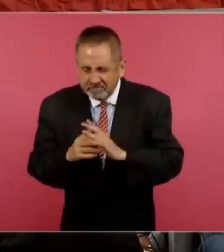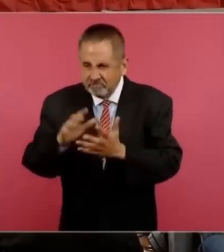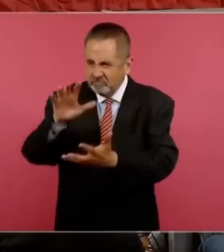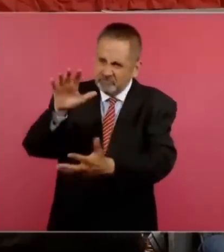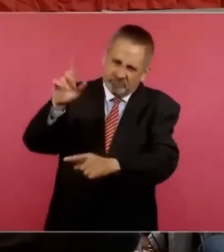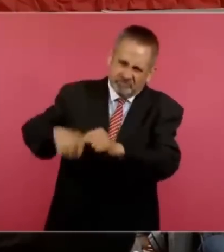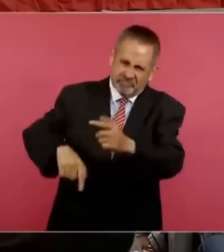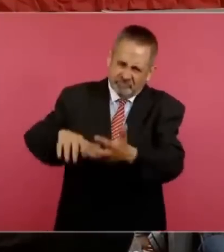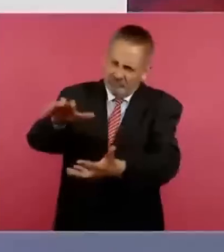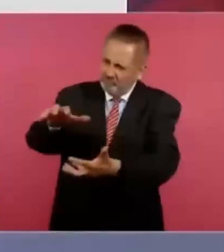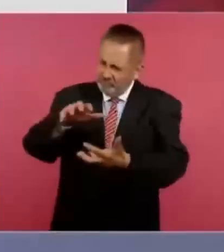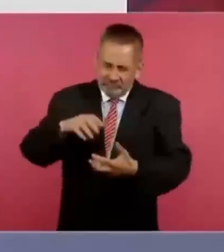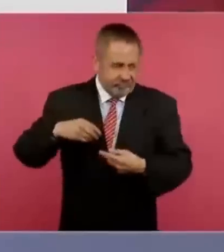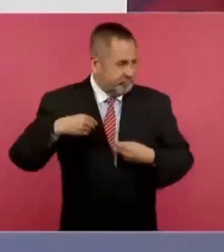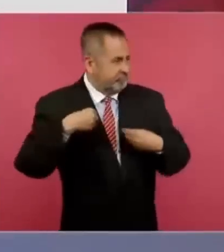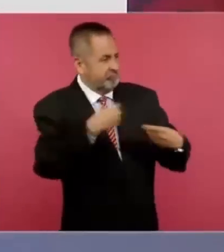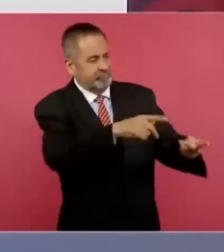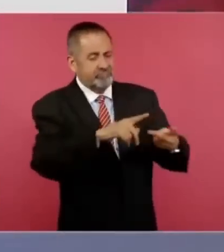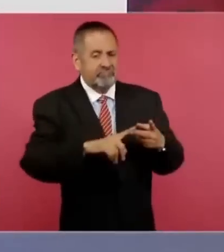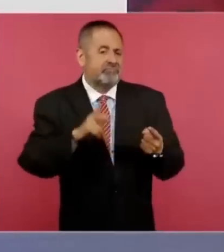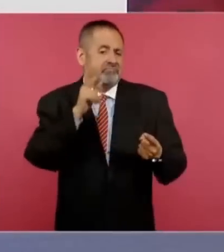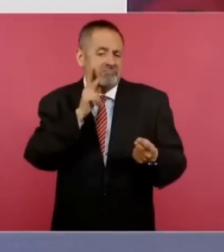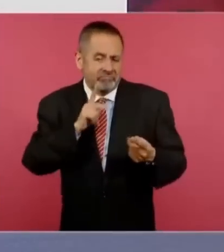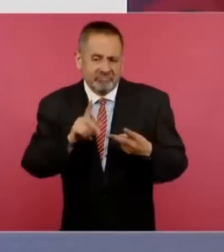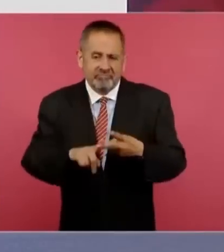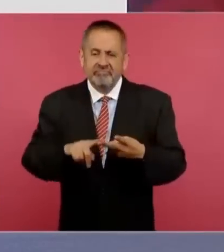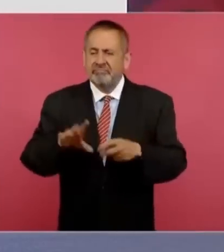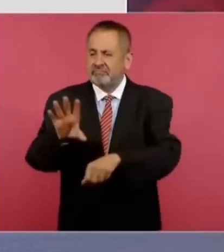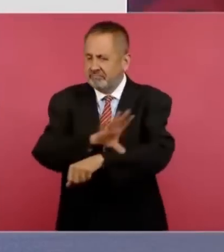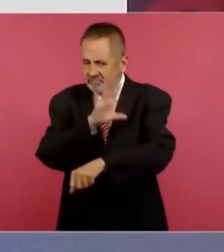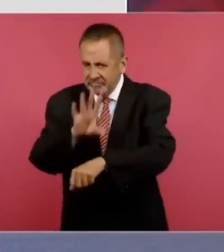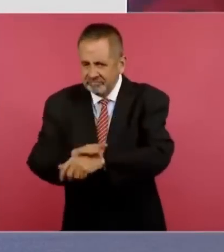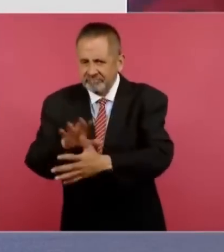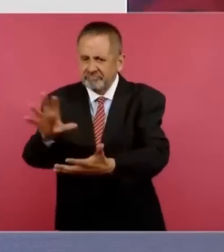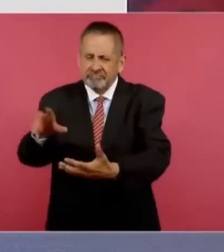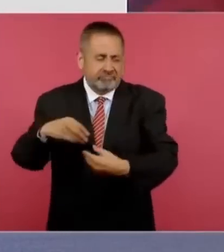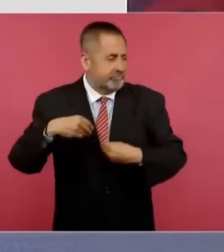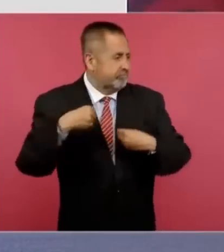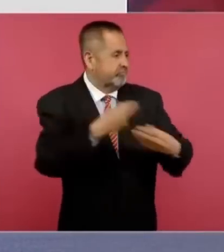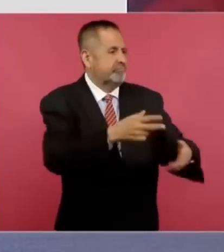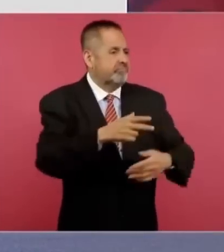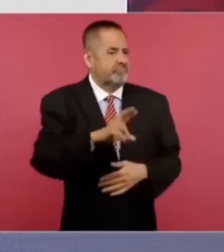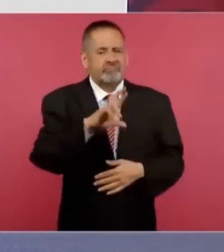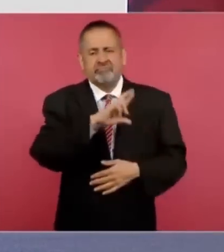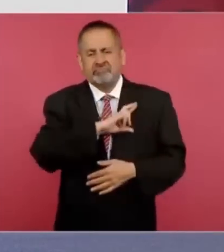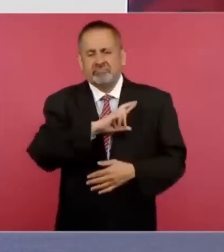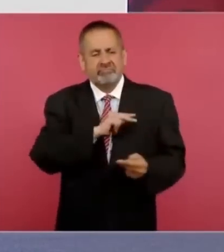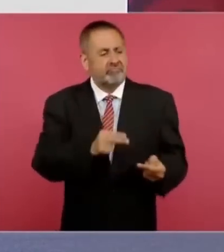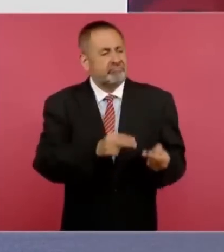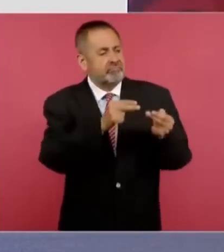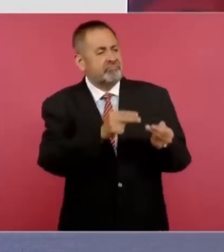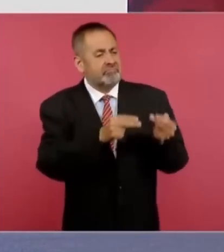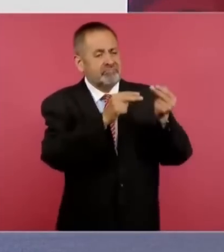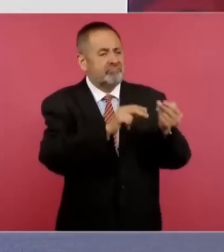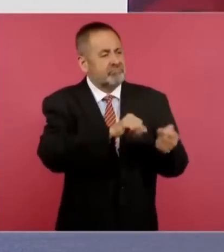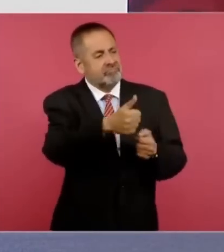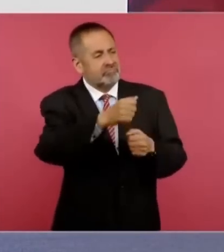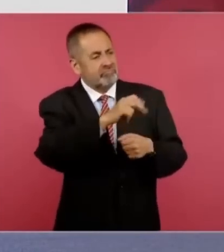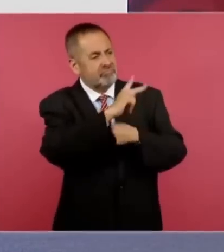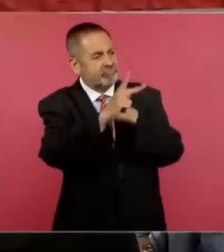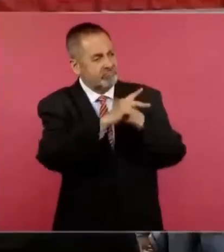entregar de nuevo el petróleo y nuestros recursos a los inversionistas